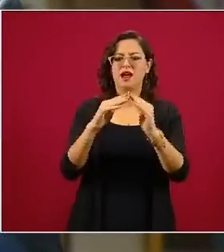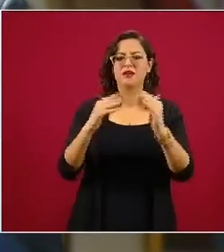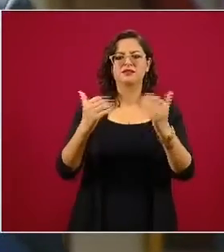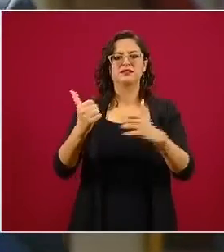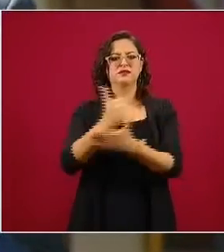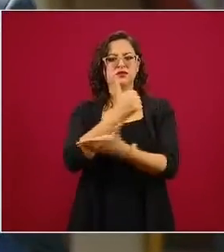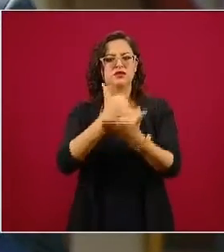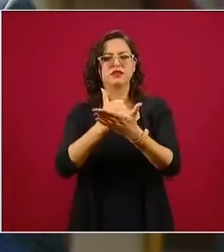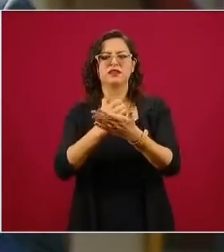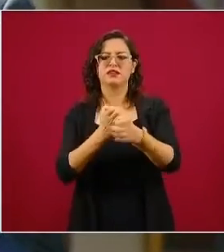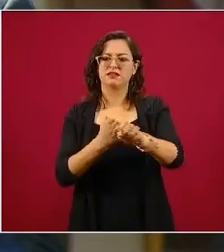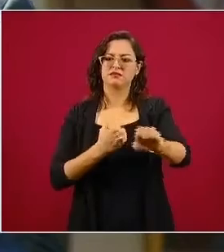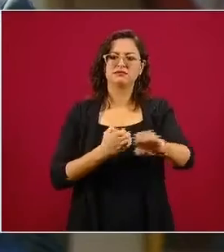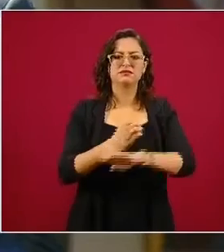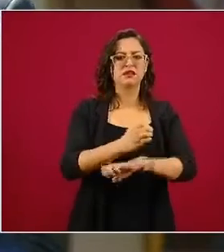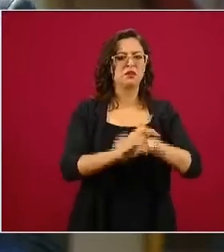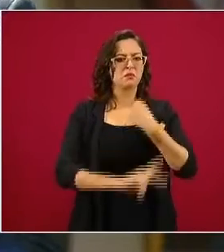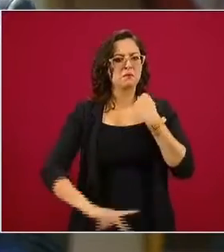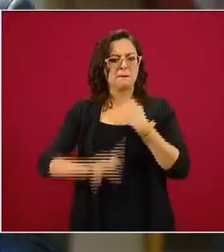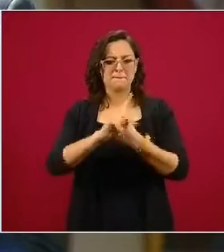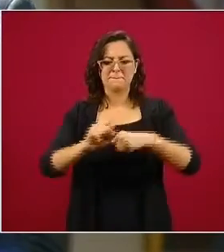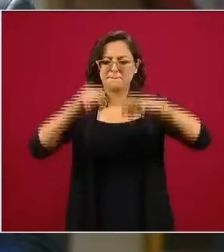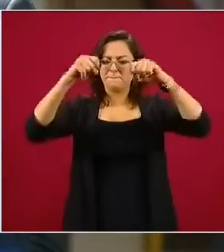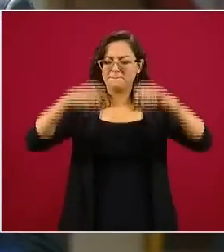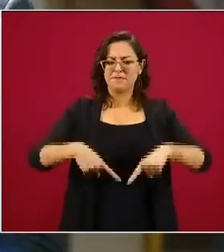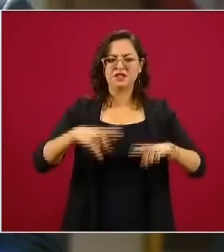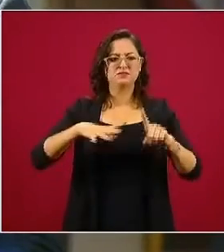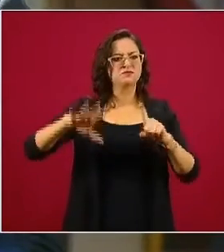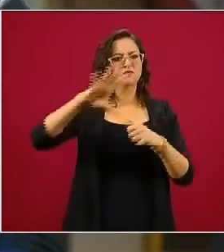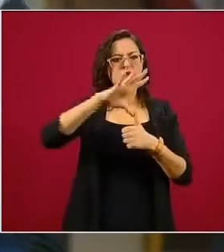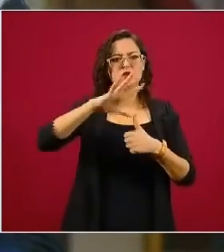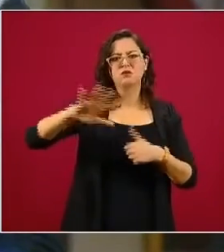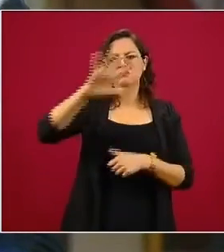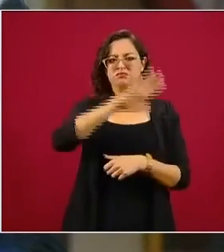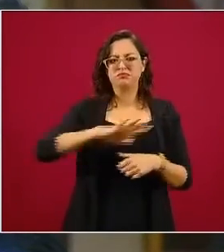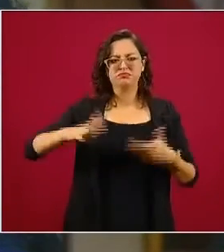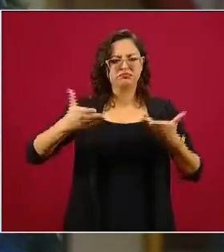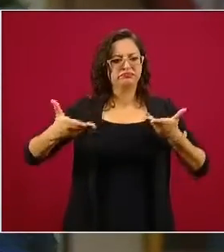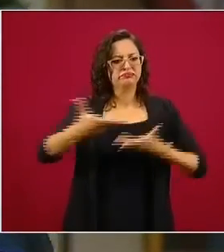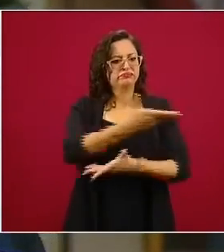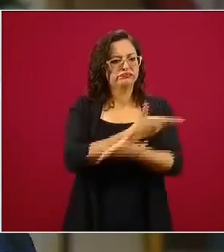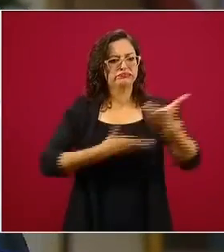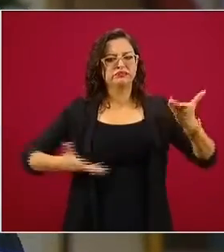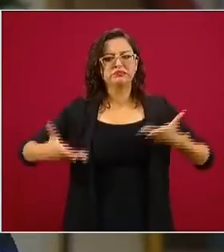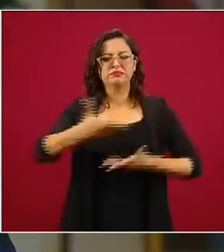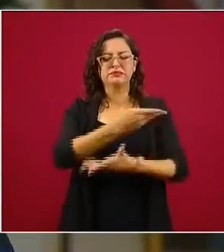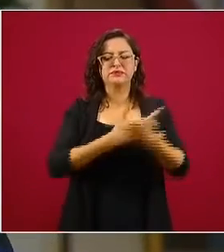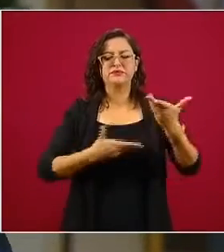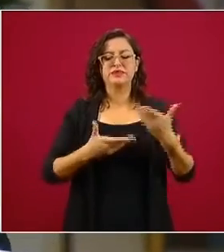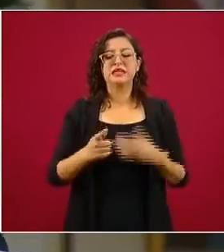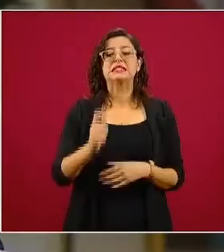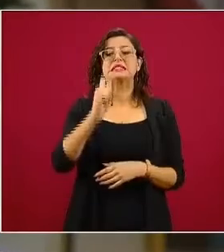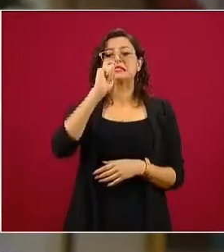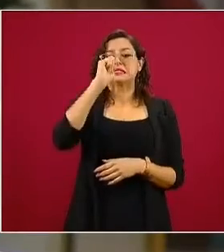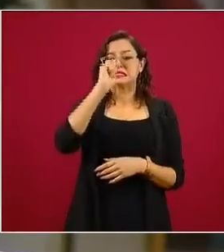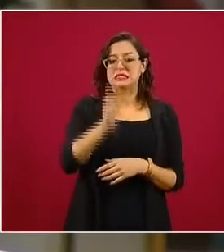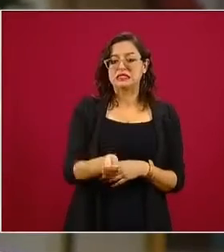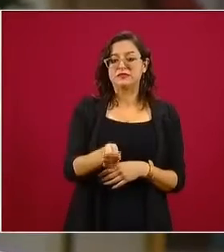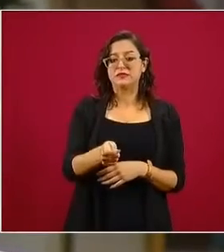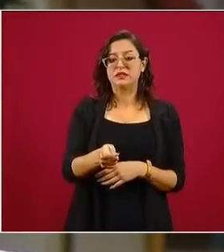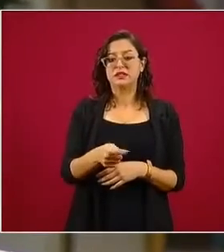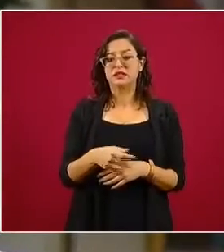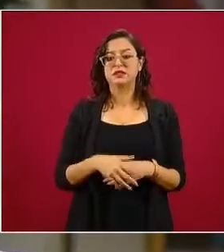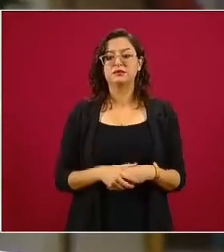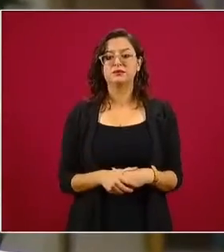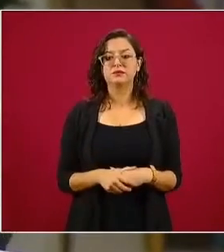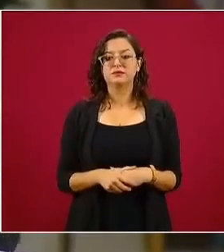estados y naciones. En otras palabras, los volúmenes de importaciones